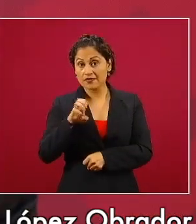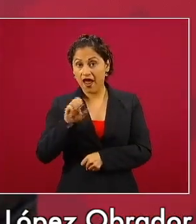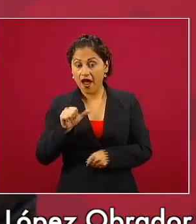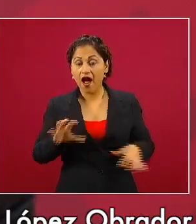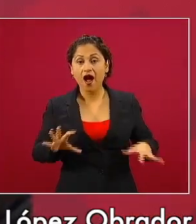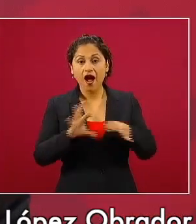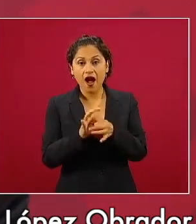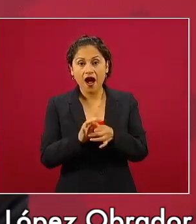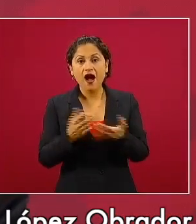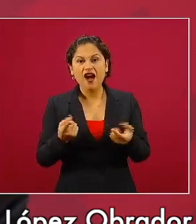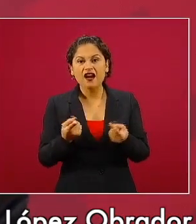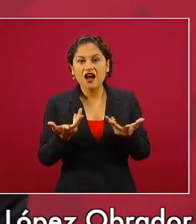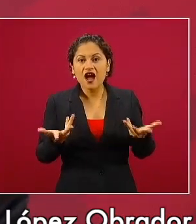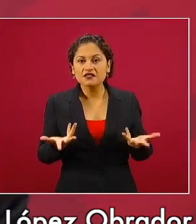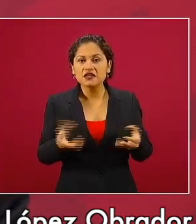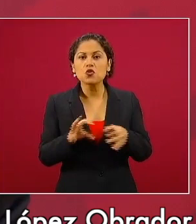¿En qué consistió